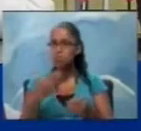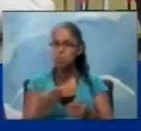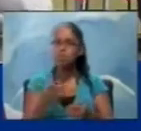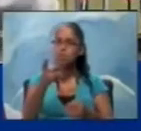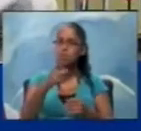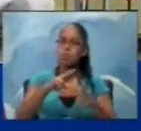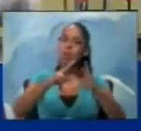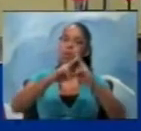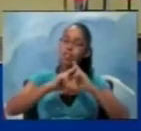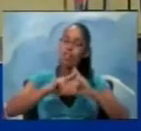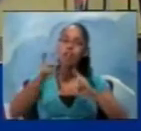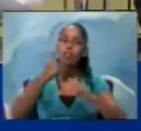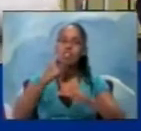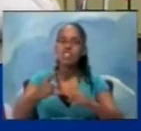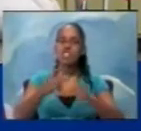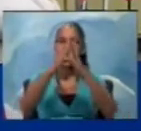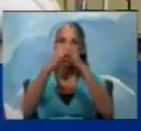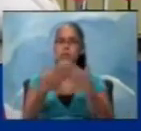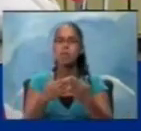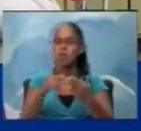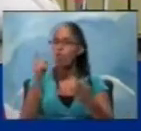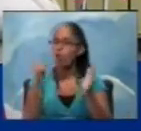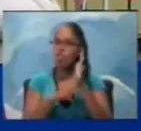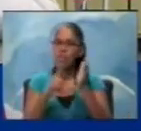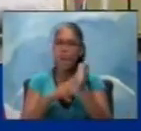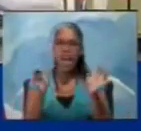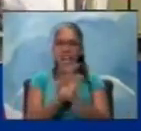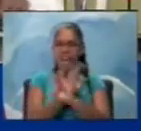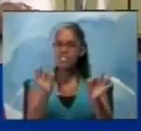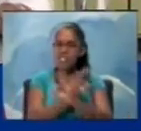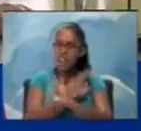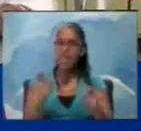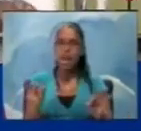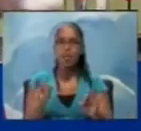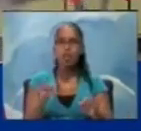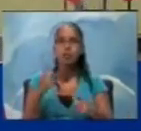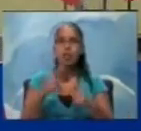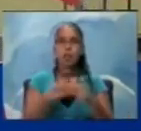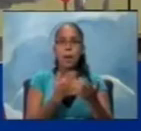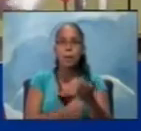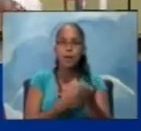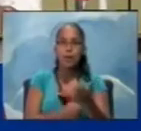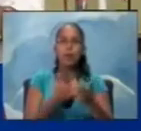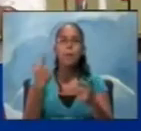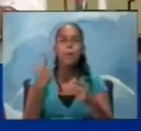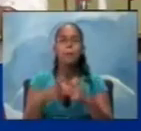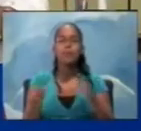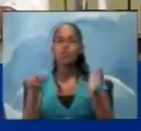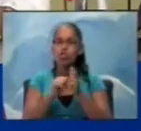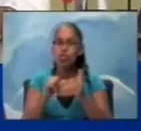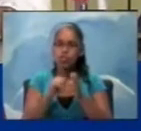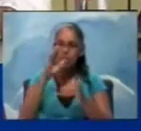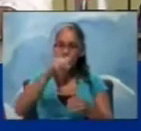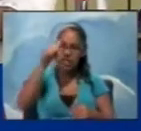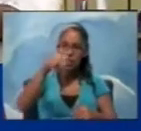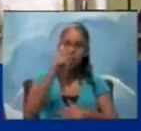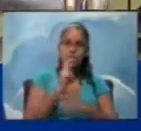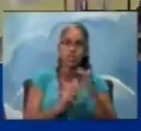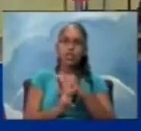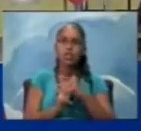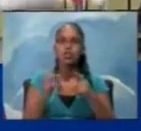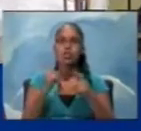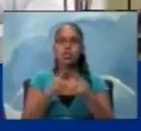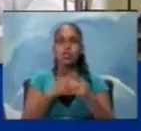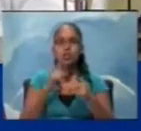Biblia, no debáis a nadie nada. Ay, hermano, muy interesante, pero ¿dónde está ese versículo? El guajiro le dijo,